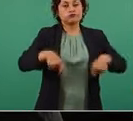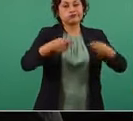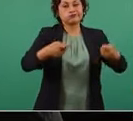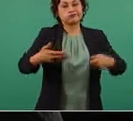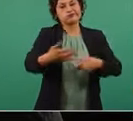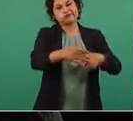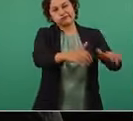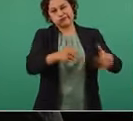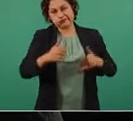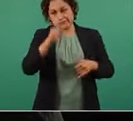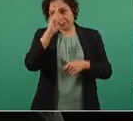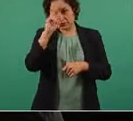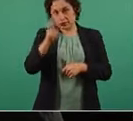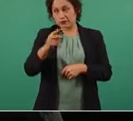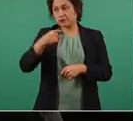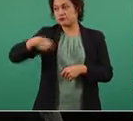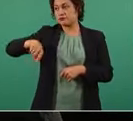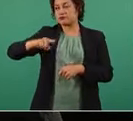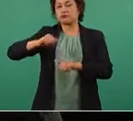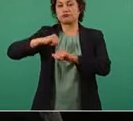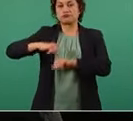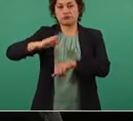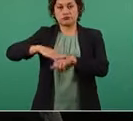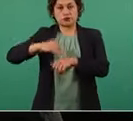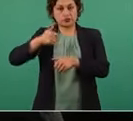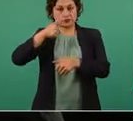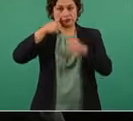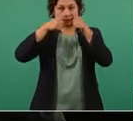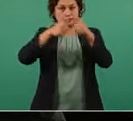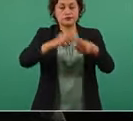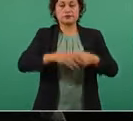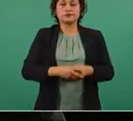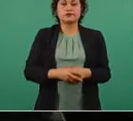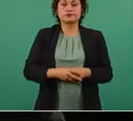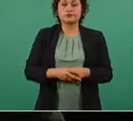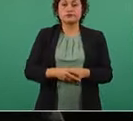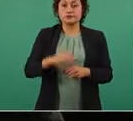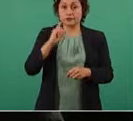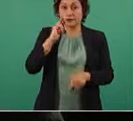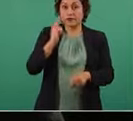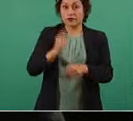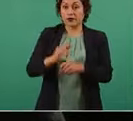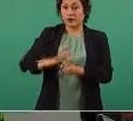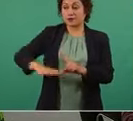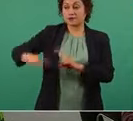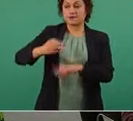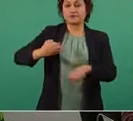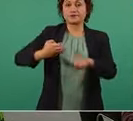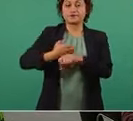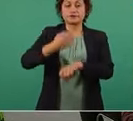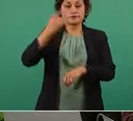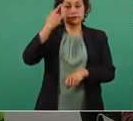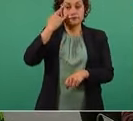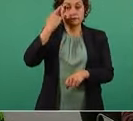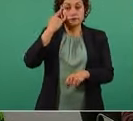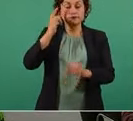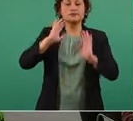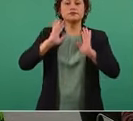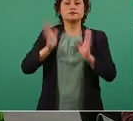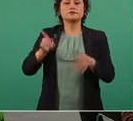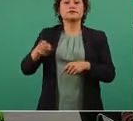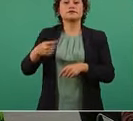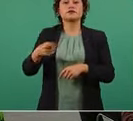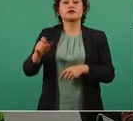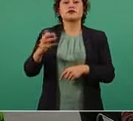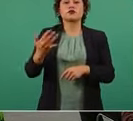unidades de superficie. Los resultados que se han obtenido en la sonda de Campeche, se han llevado a cabo